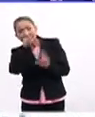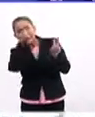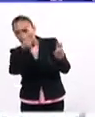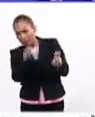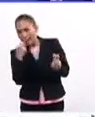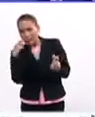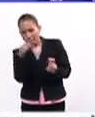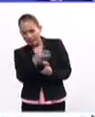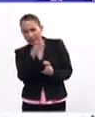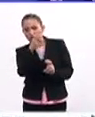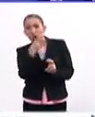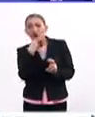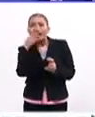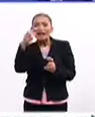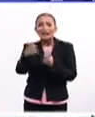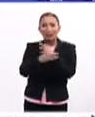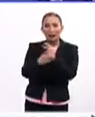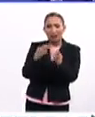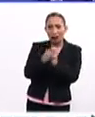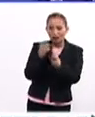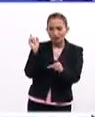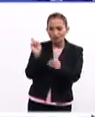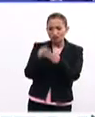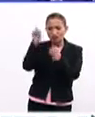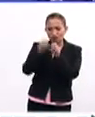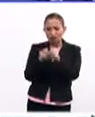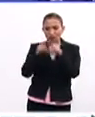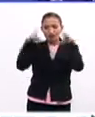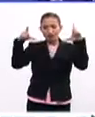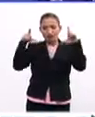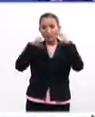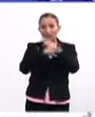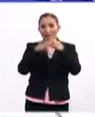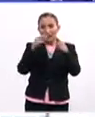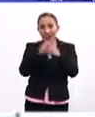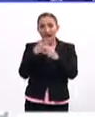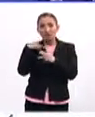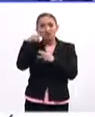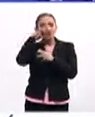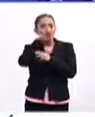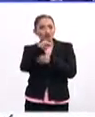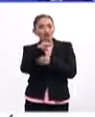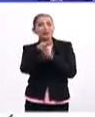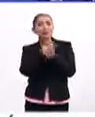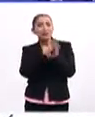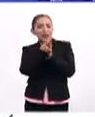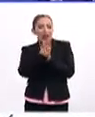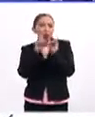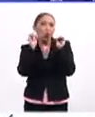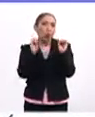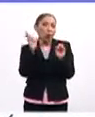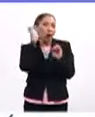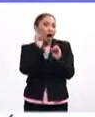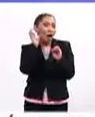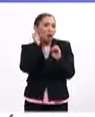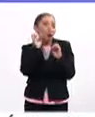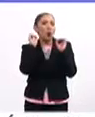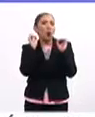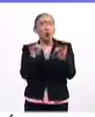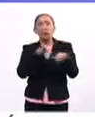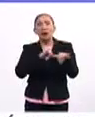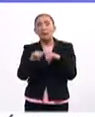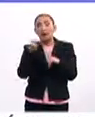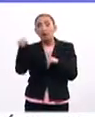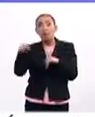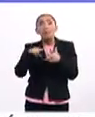tema, vamos a utilizar tal material. Entonces el material, el audiovisual puede funcionar como el inicio